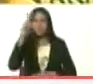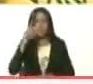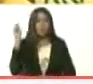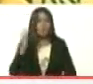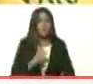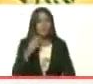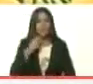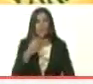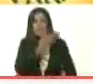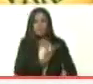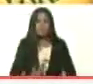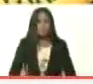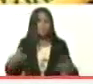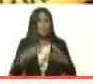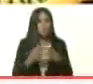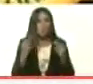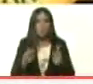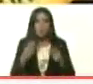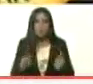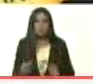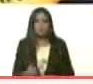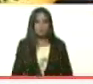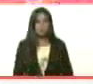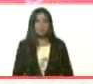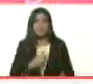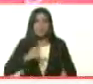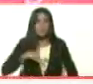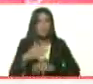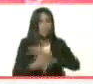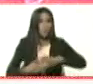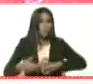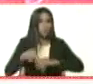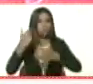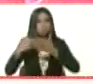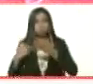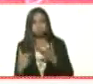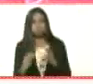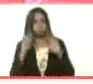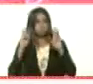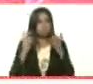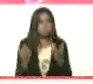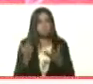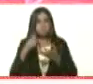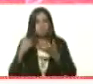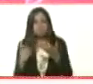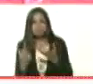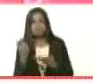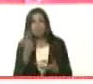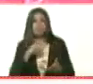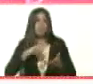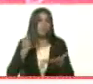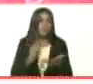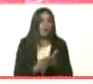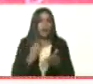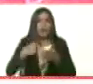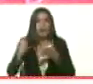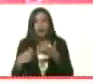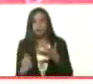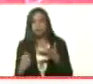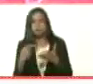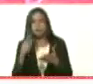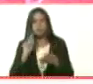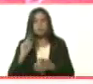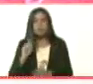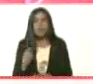meses, presidente, una reunión urgente. Tenemos problemas en las materias primas, tenemos problemas en los insumos, tenemos problemas,